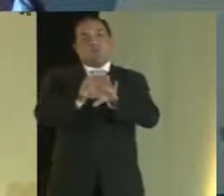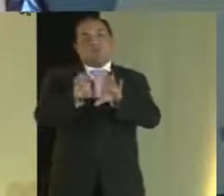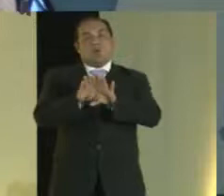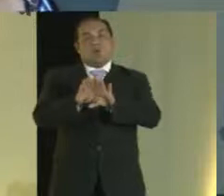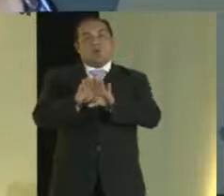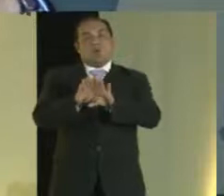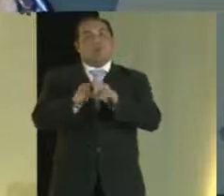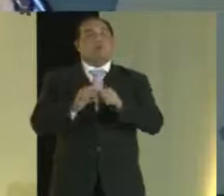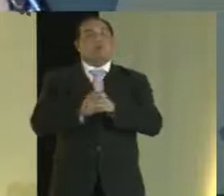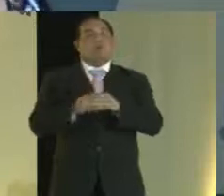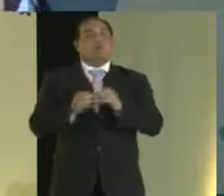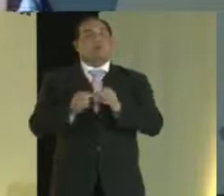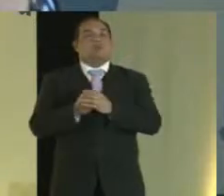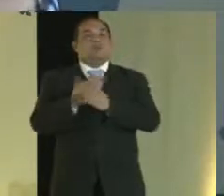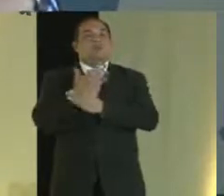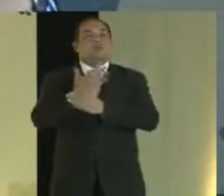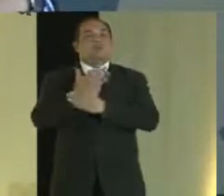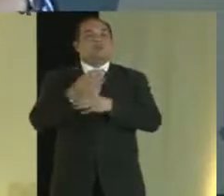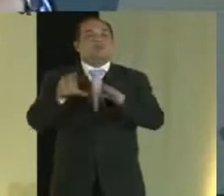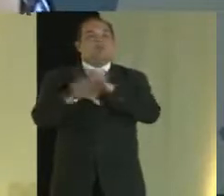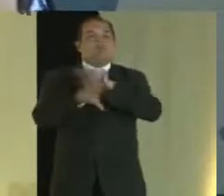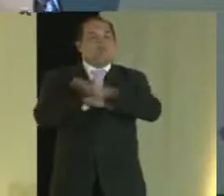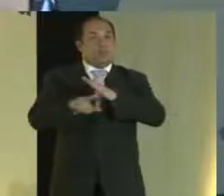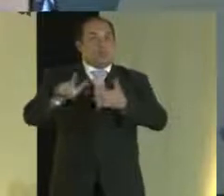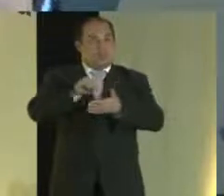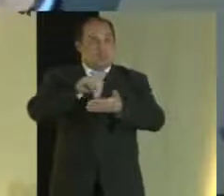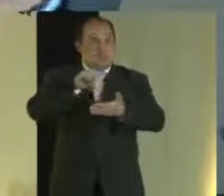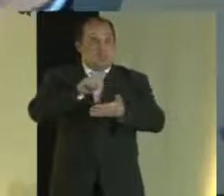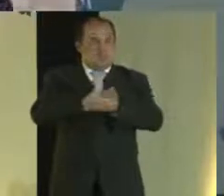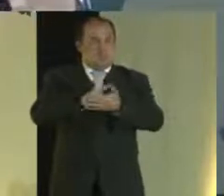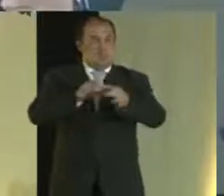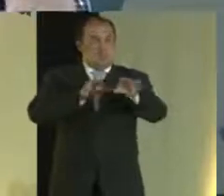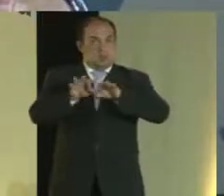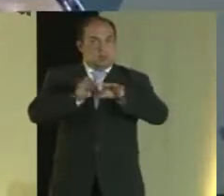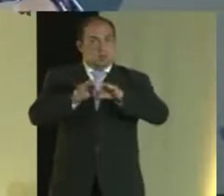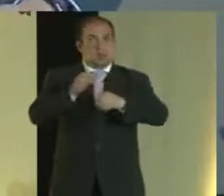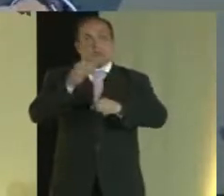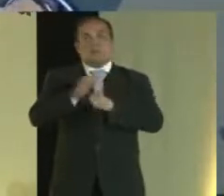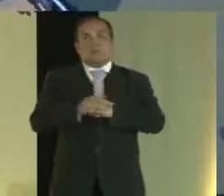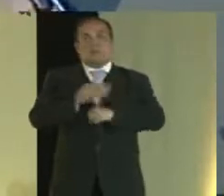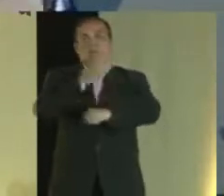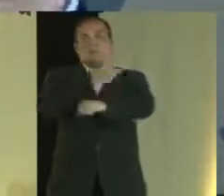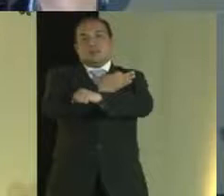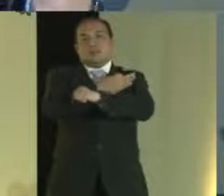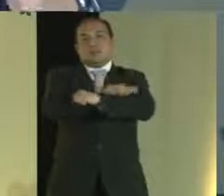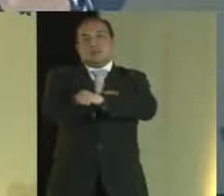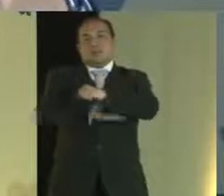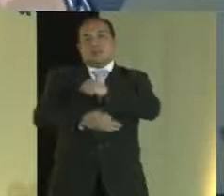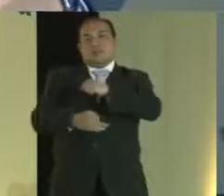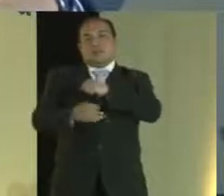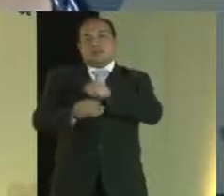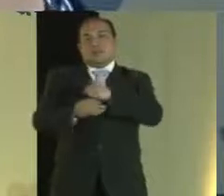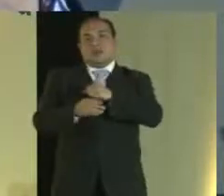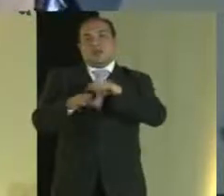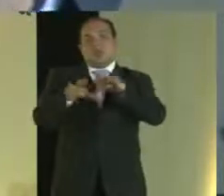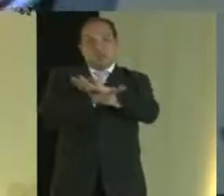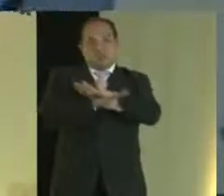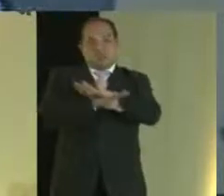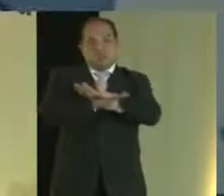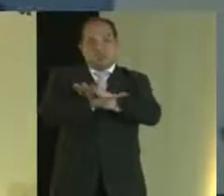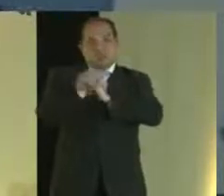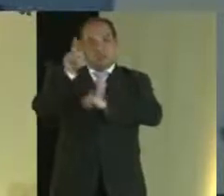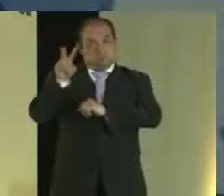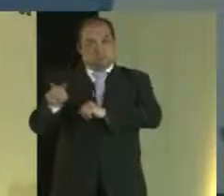las novedades de la reforma laboral van a tardar en aterrizar en la realidad. El otro asunto es que si